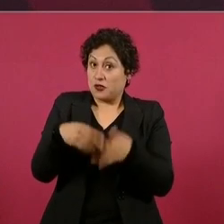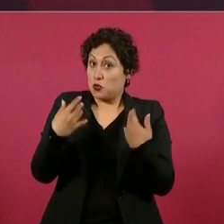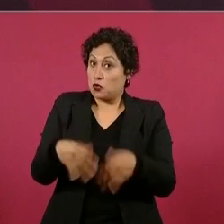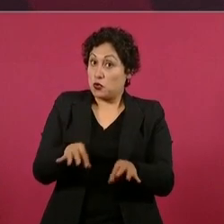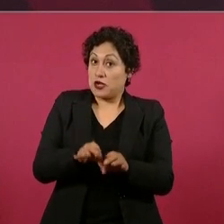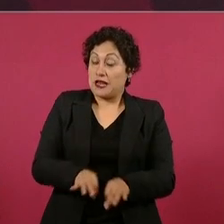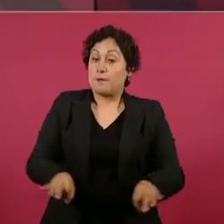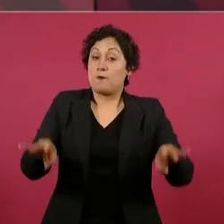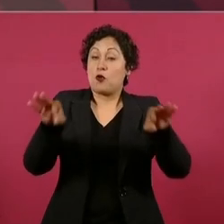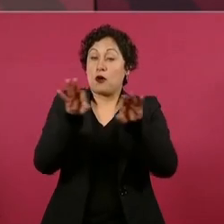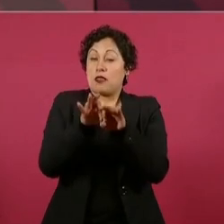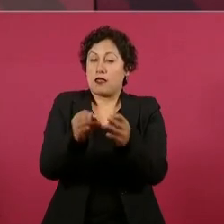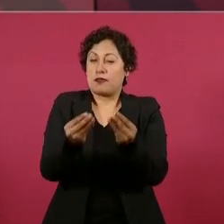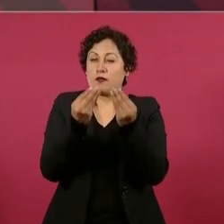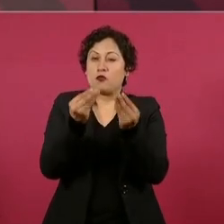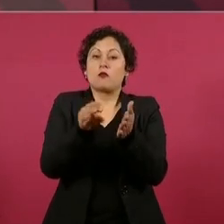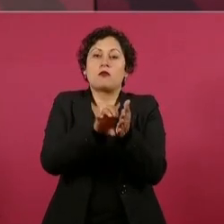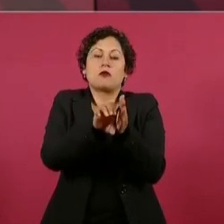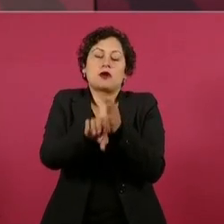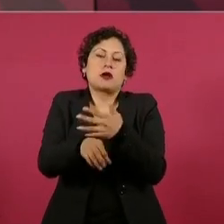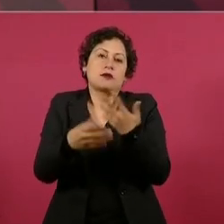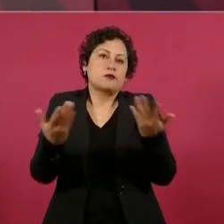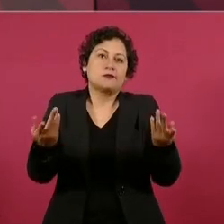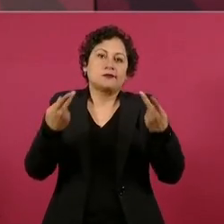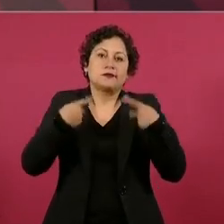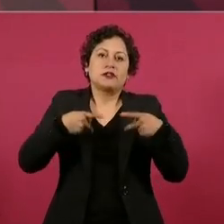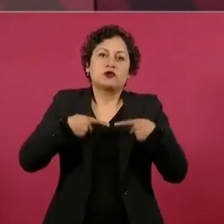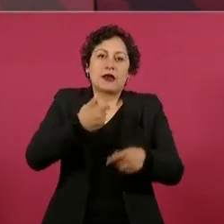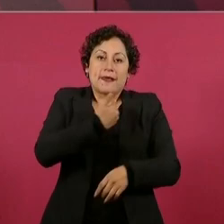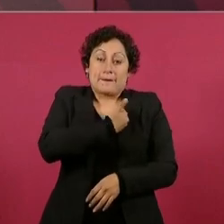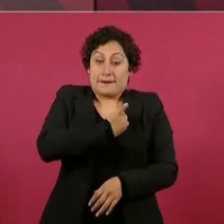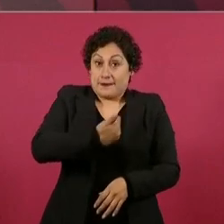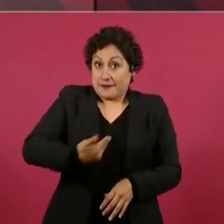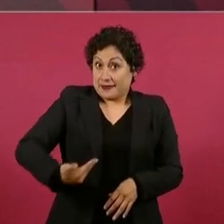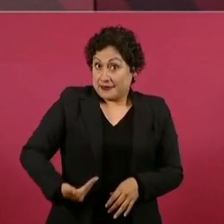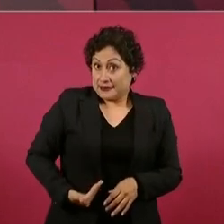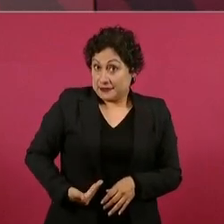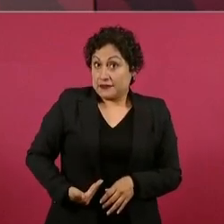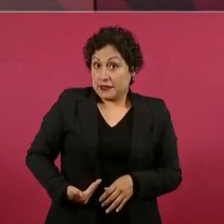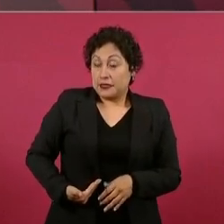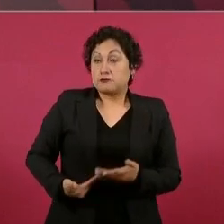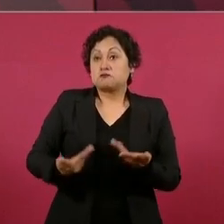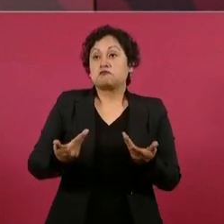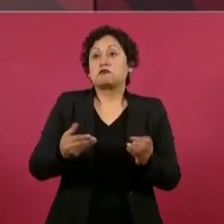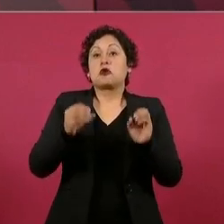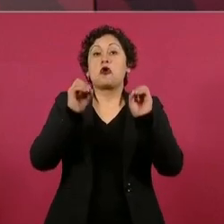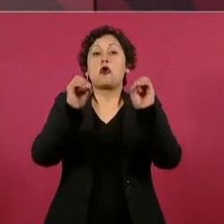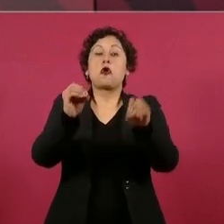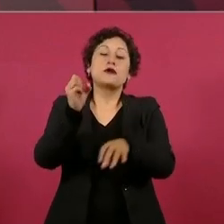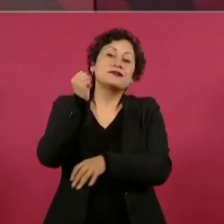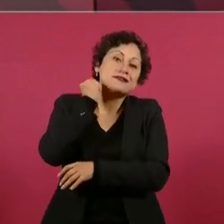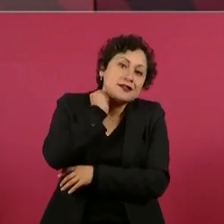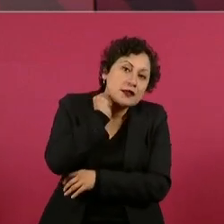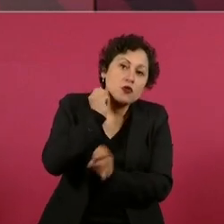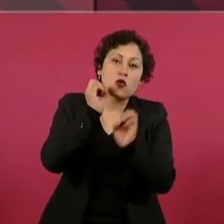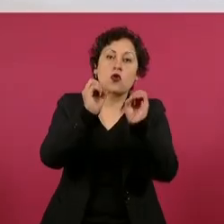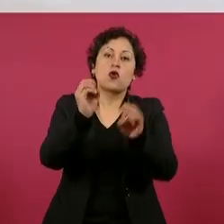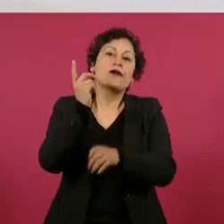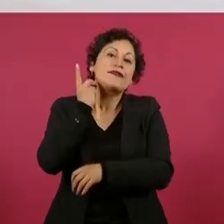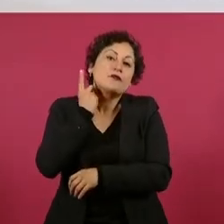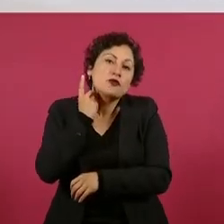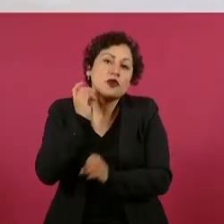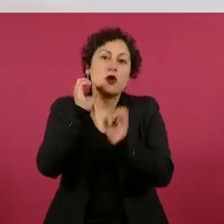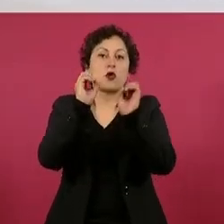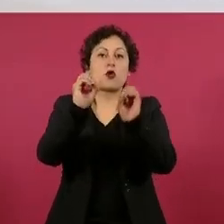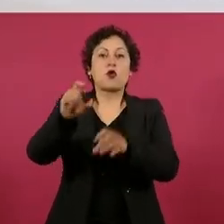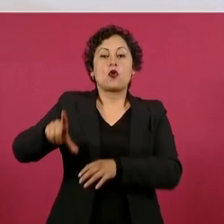una presidenta, a un presidente, a un senador, a un diputado, a un gobernador, que